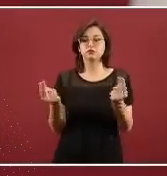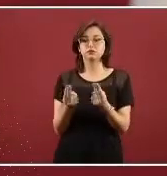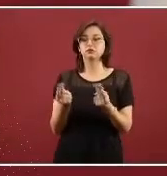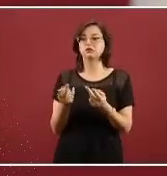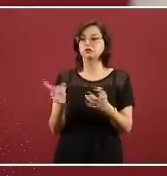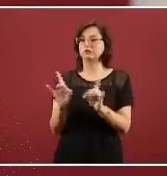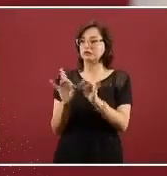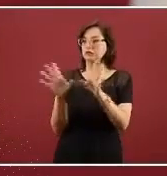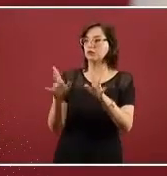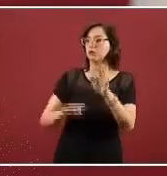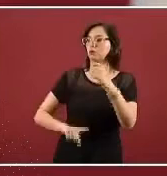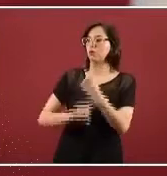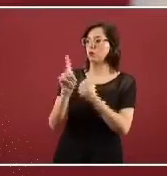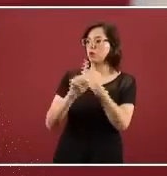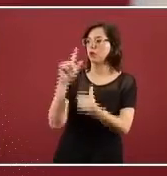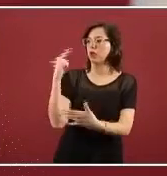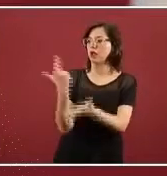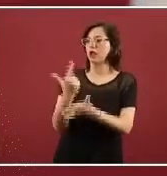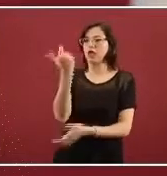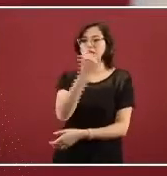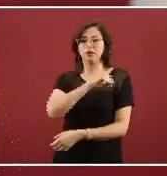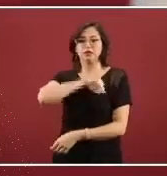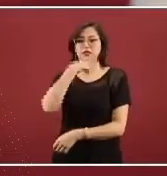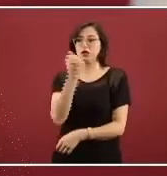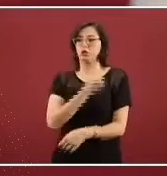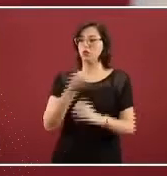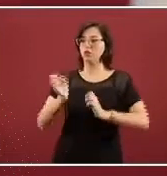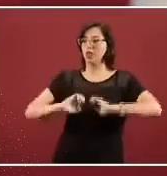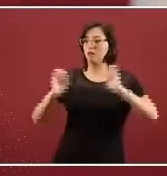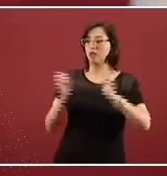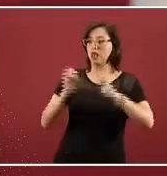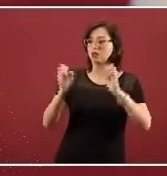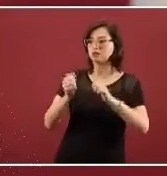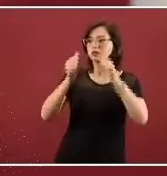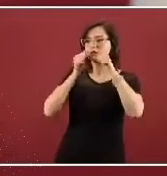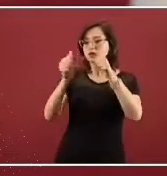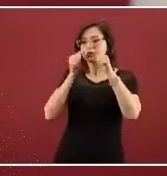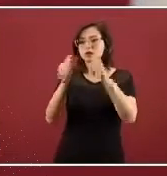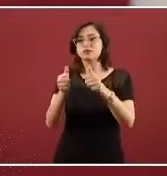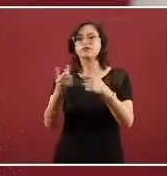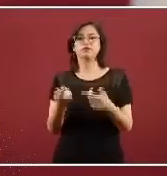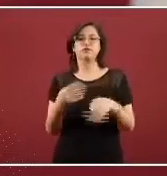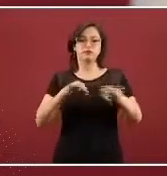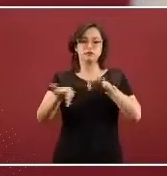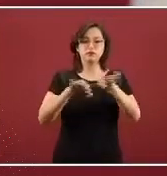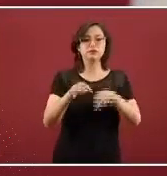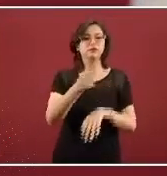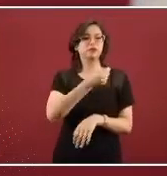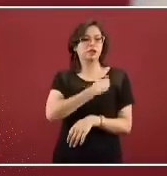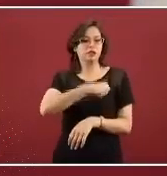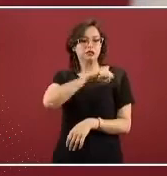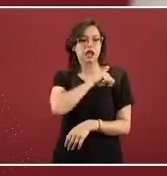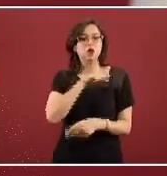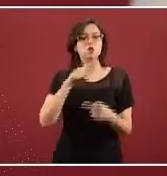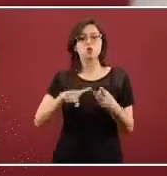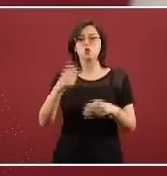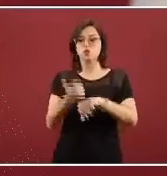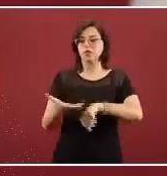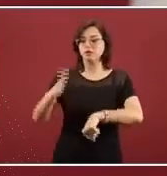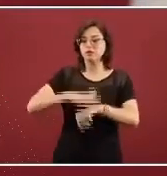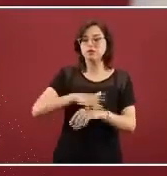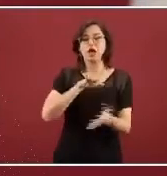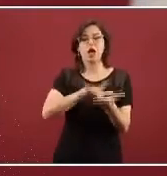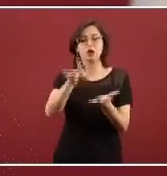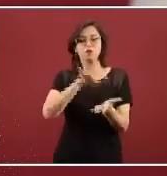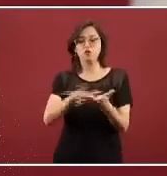emergencia sanitaria. Esta emergencia sanitaria requiere actividades laborales en la rama médica, paramédica, administrativa y apoyo